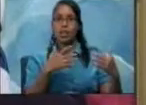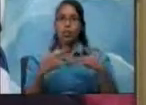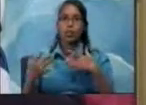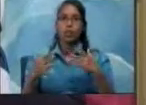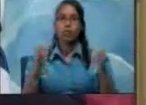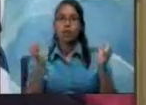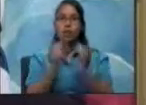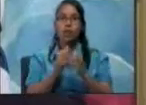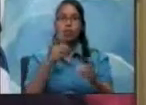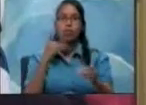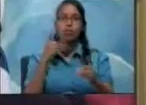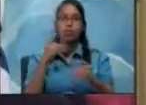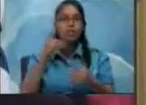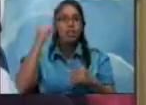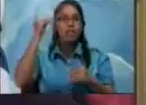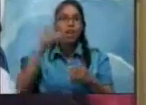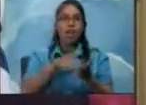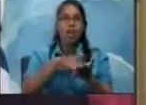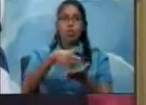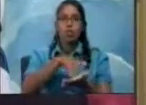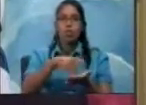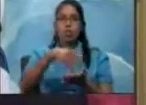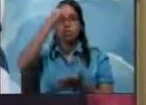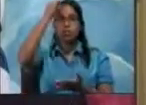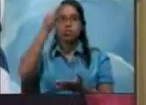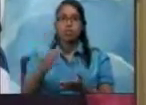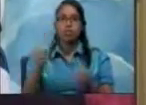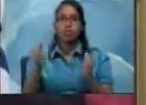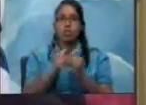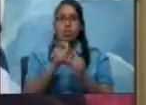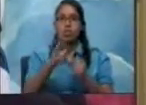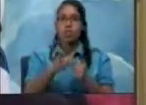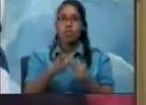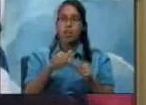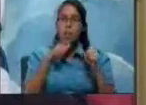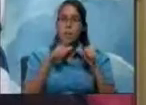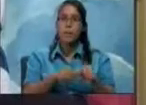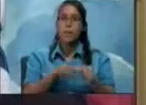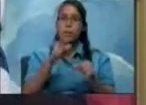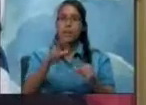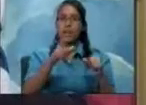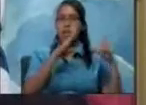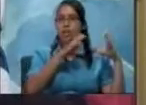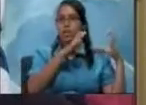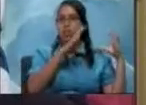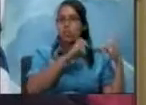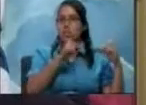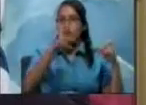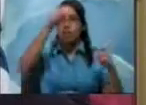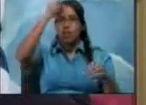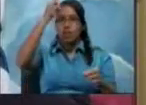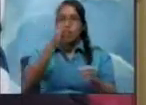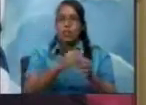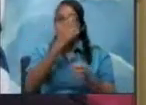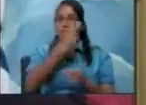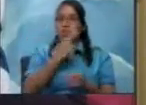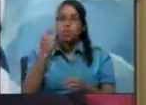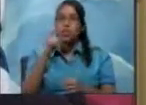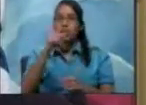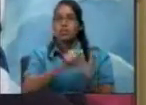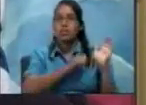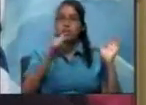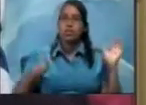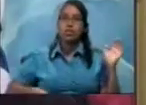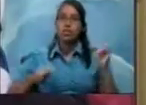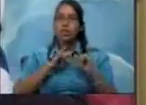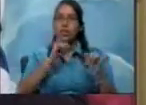duda con la credibilidad con el mantener esa esperanza y esa fe esa promesa que el señor les había